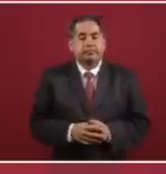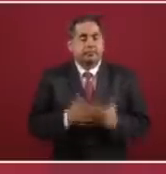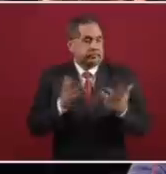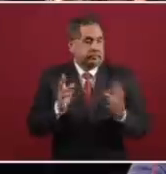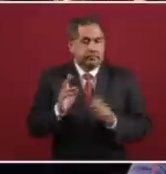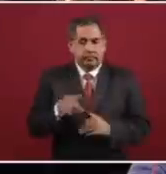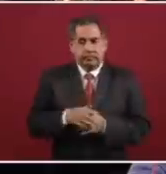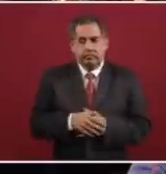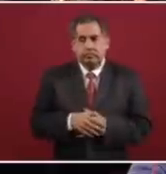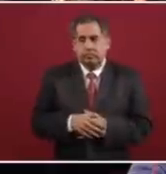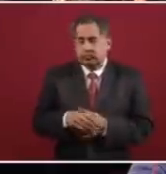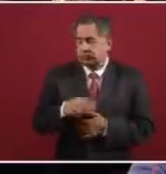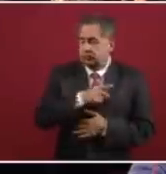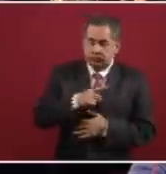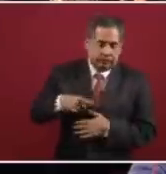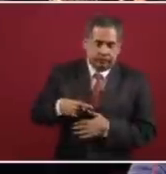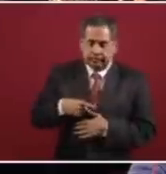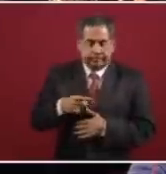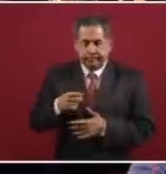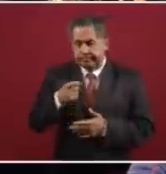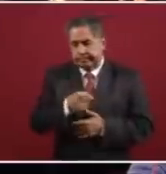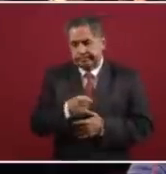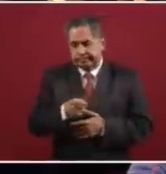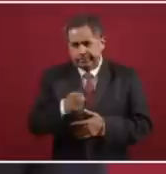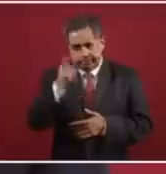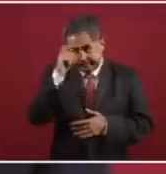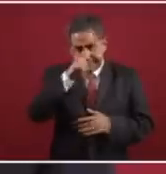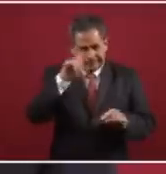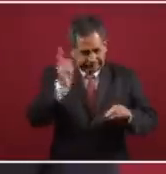Entonces, no aceptan, cuesta trabajo.